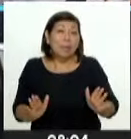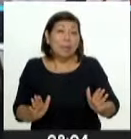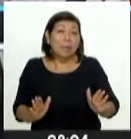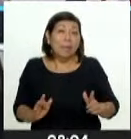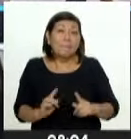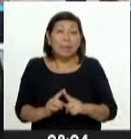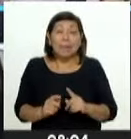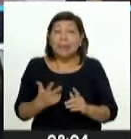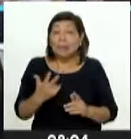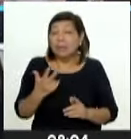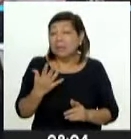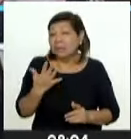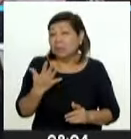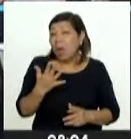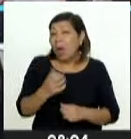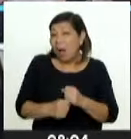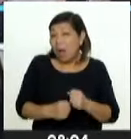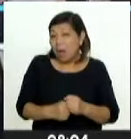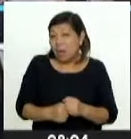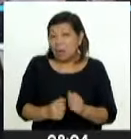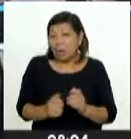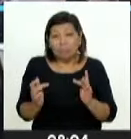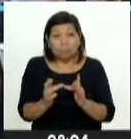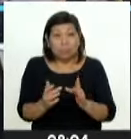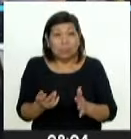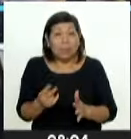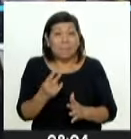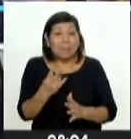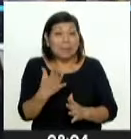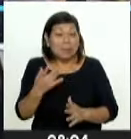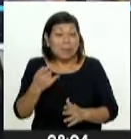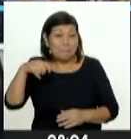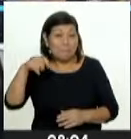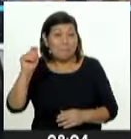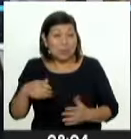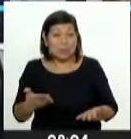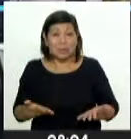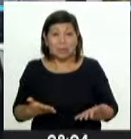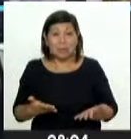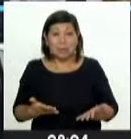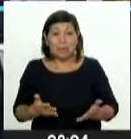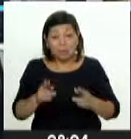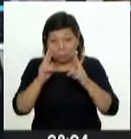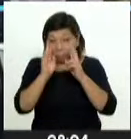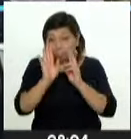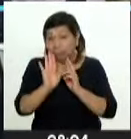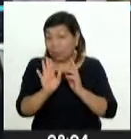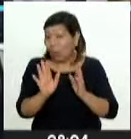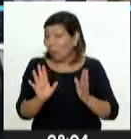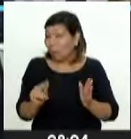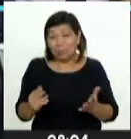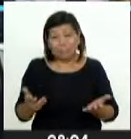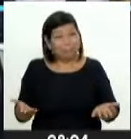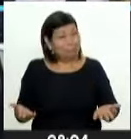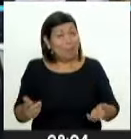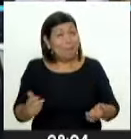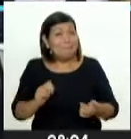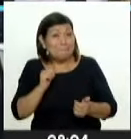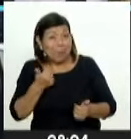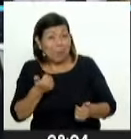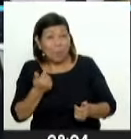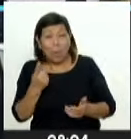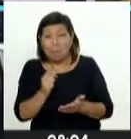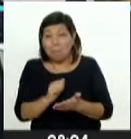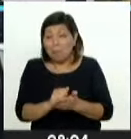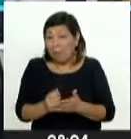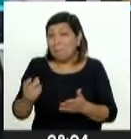disponibilidad a unos 3, 5 años, y pacto una tasa de 25%, esa tasa se respeta. No es que mañana o en un mes me